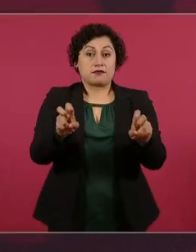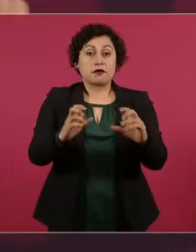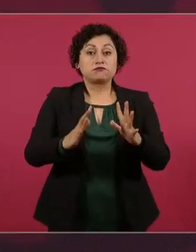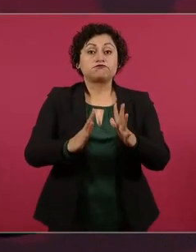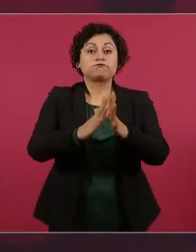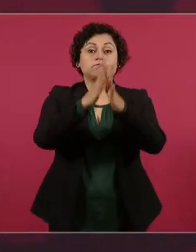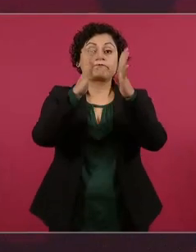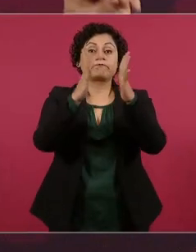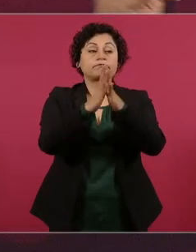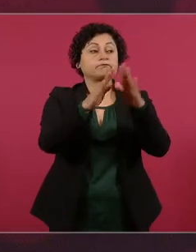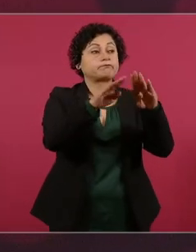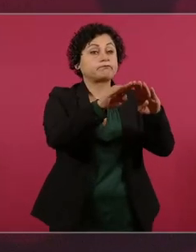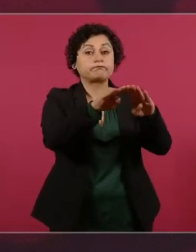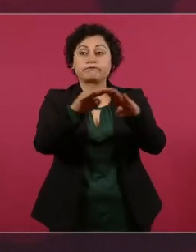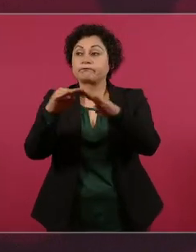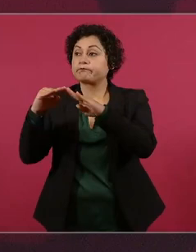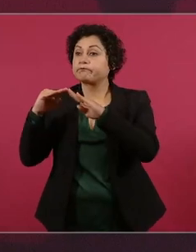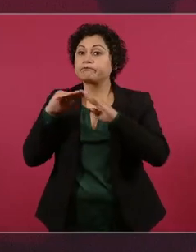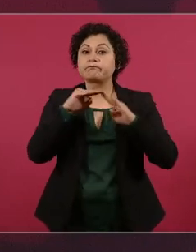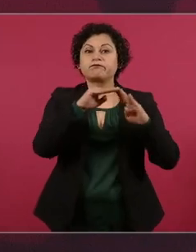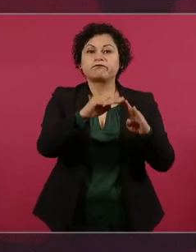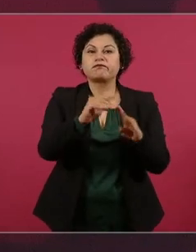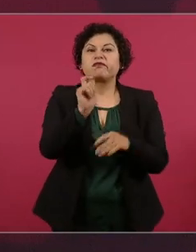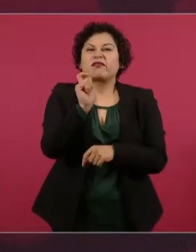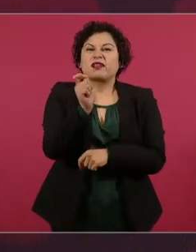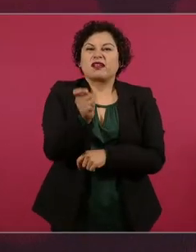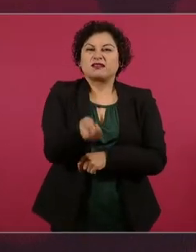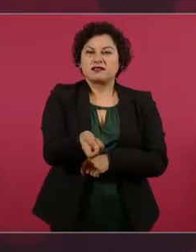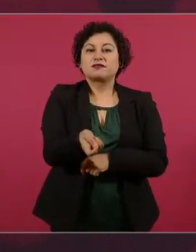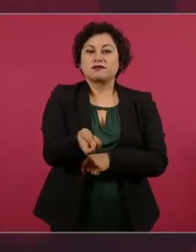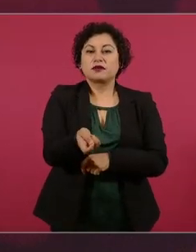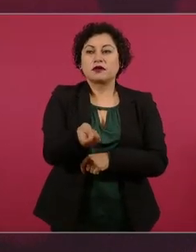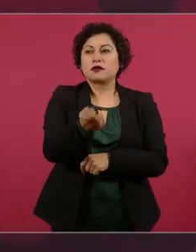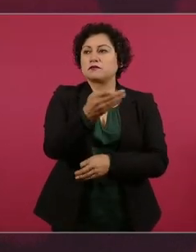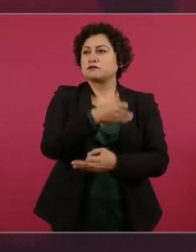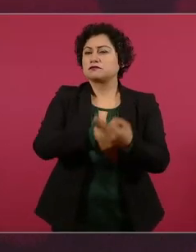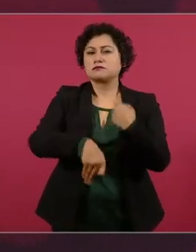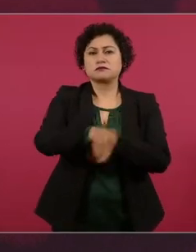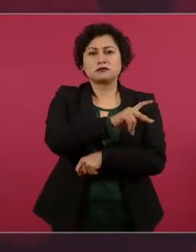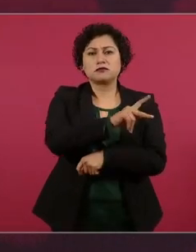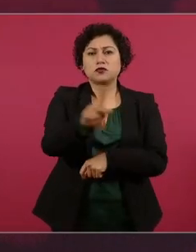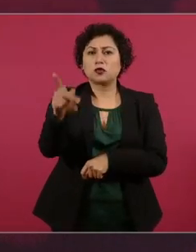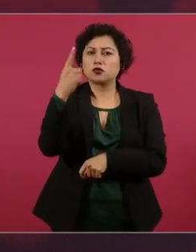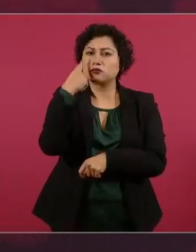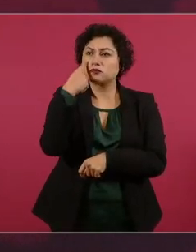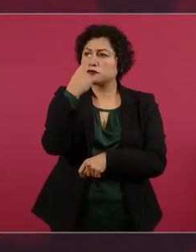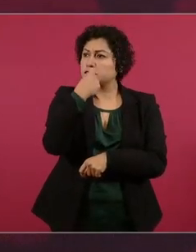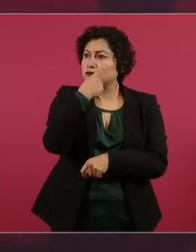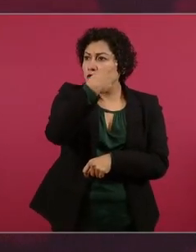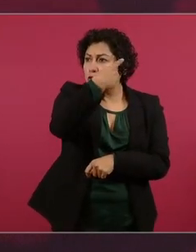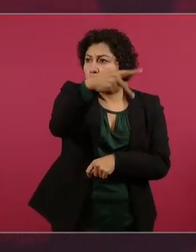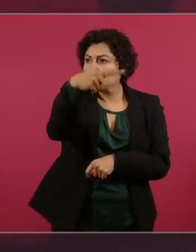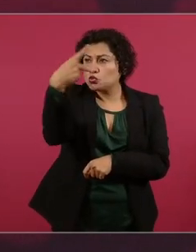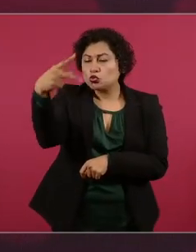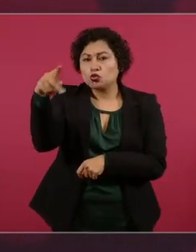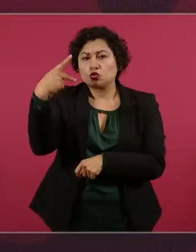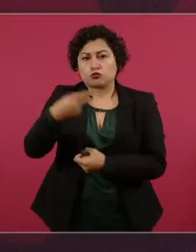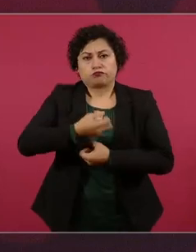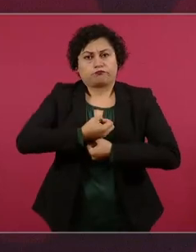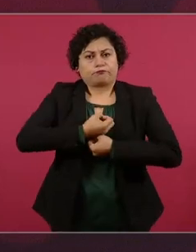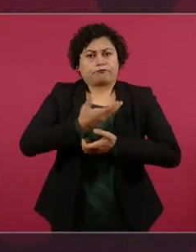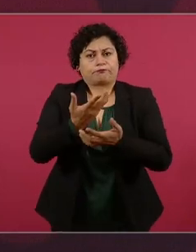puedan manifestarse libremente. Por eso es muy importante el voto, el